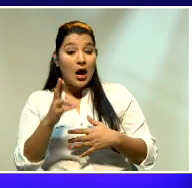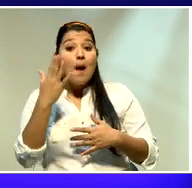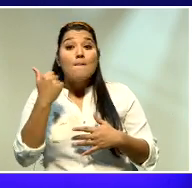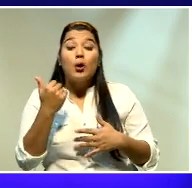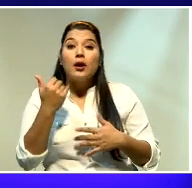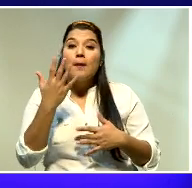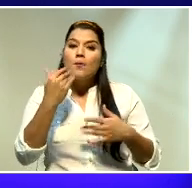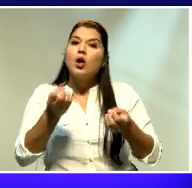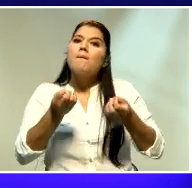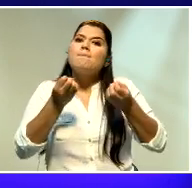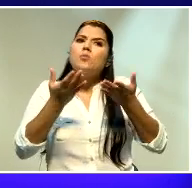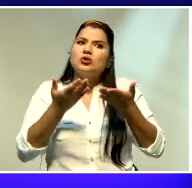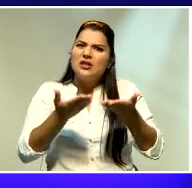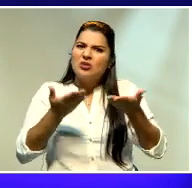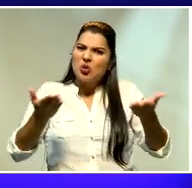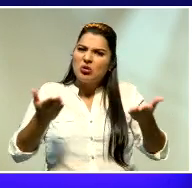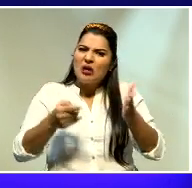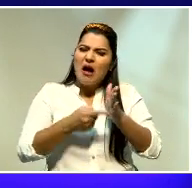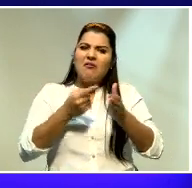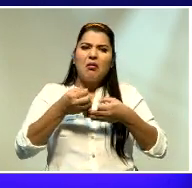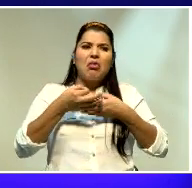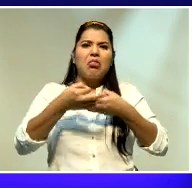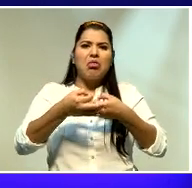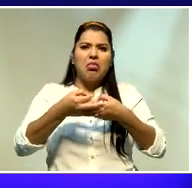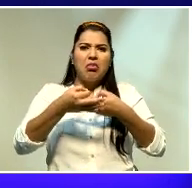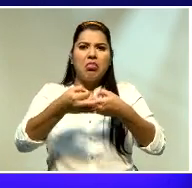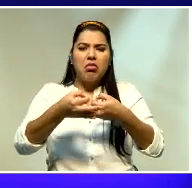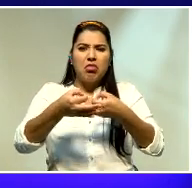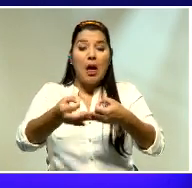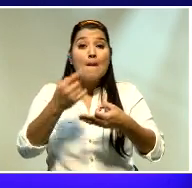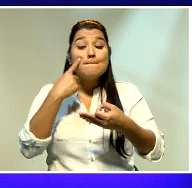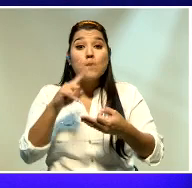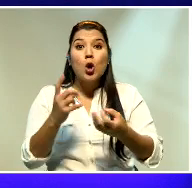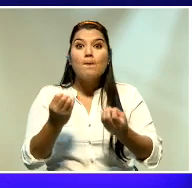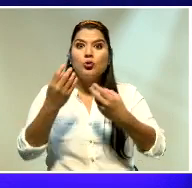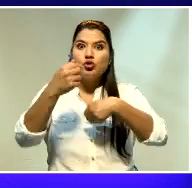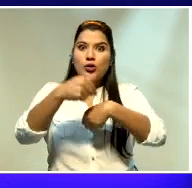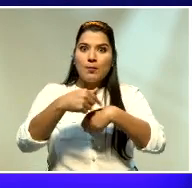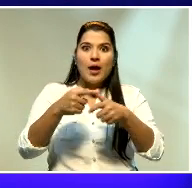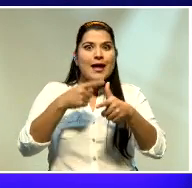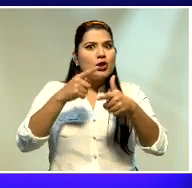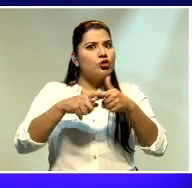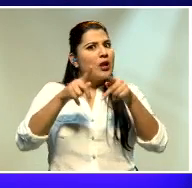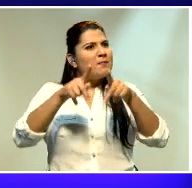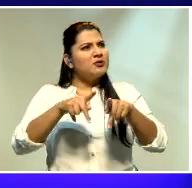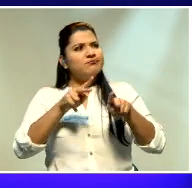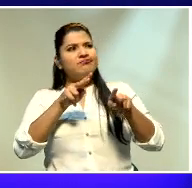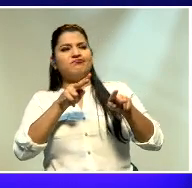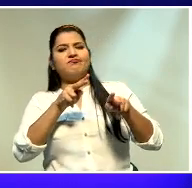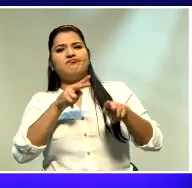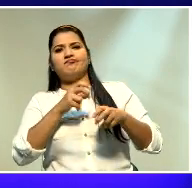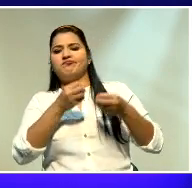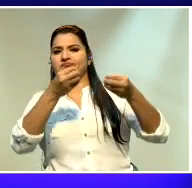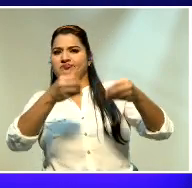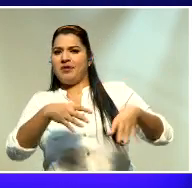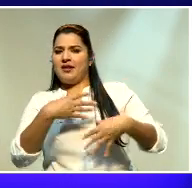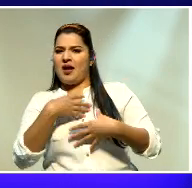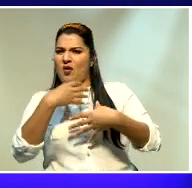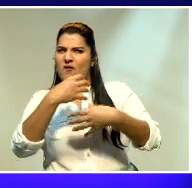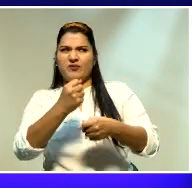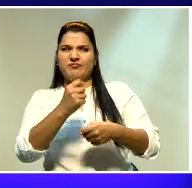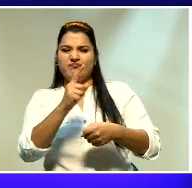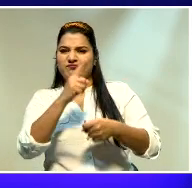muchas cosas se postergan durante demasiado tiempo y la gente empieza a desconfiar de que ese pacto se